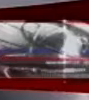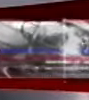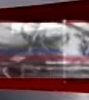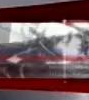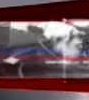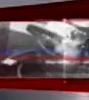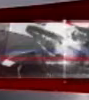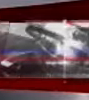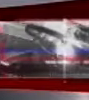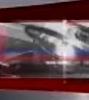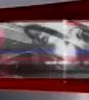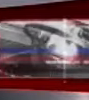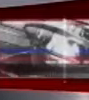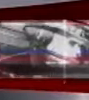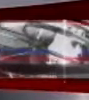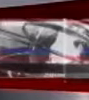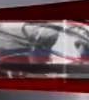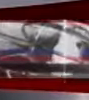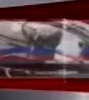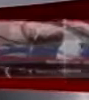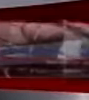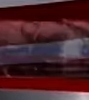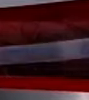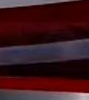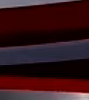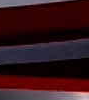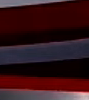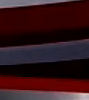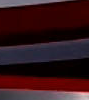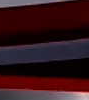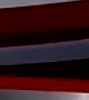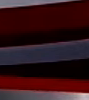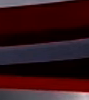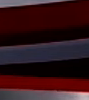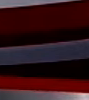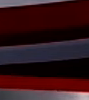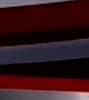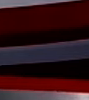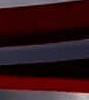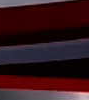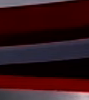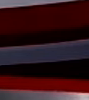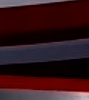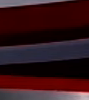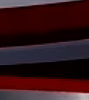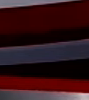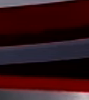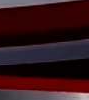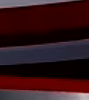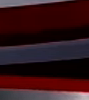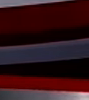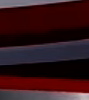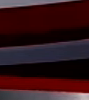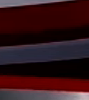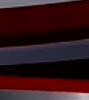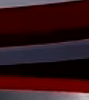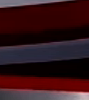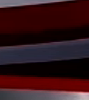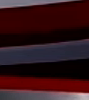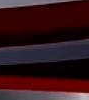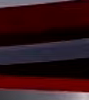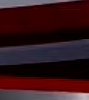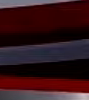Facebook, siempre la invitación, Sistema de Noticias Tlaxcala, así es como nos encuentra. Finalmente en Twitter también podemos ahí compartir la información, @Tlaxcala, ahora